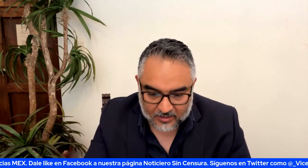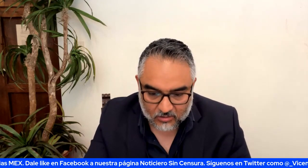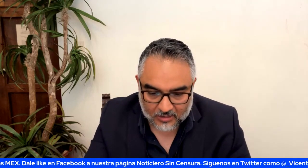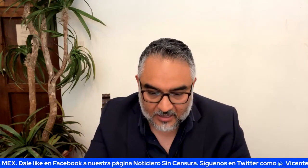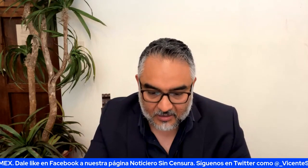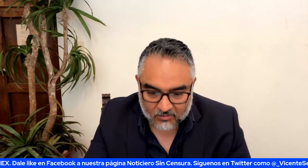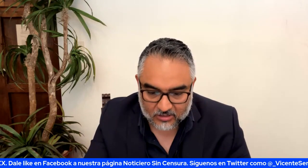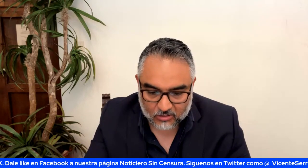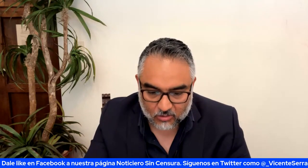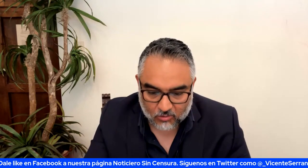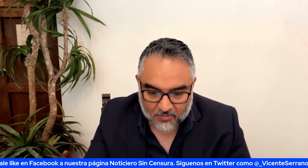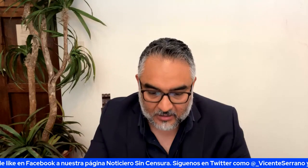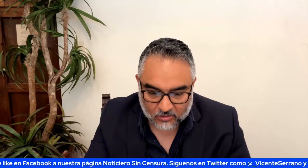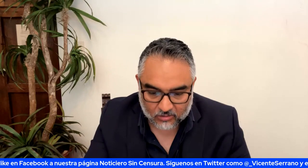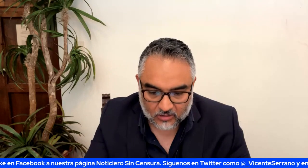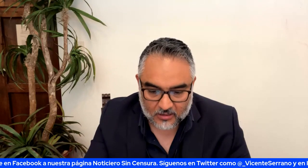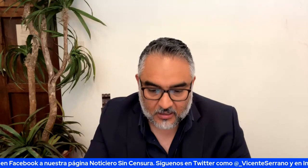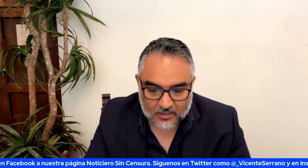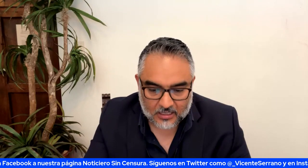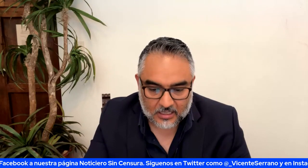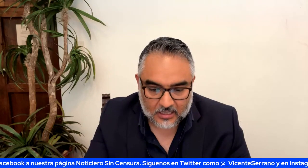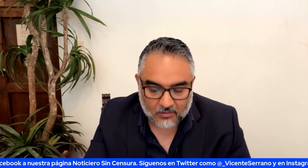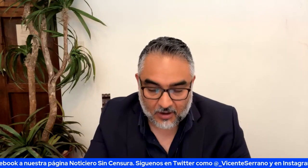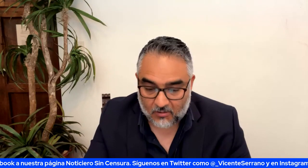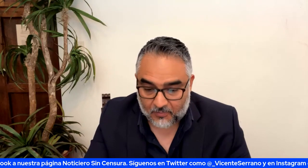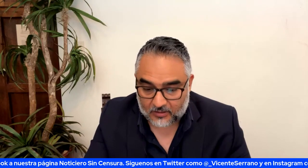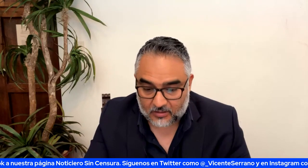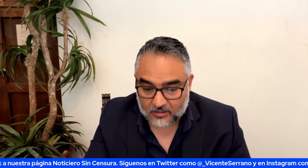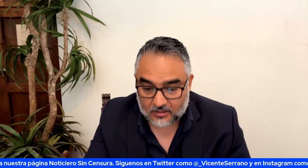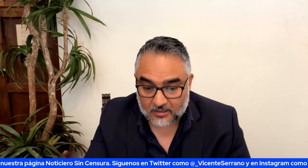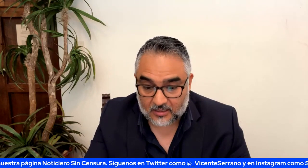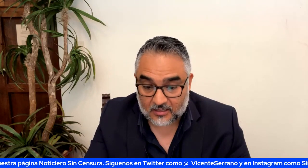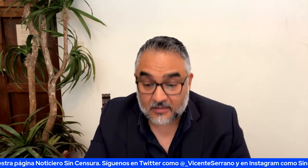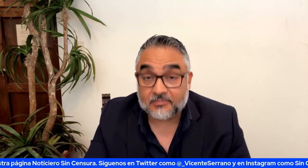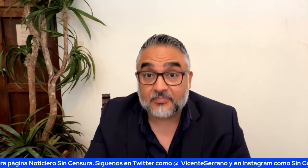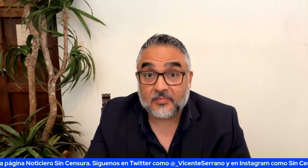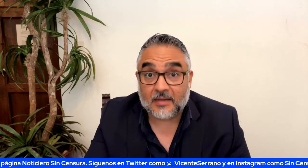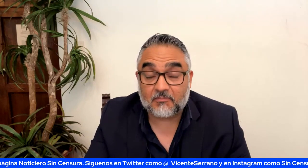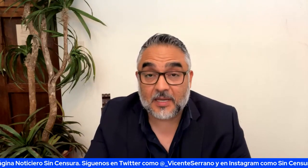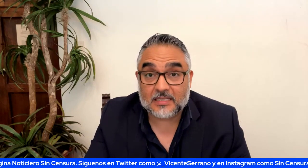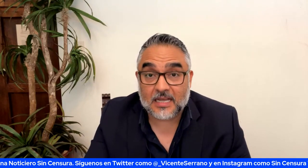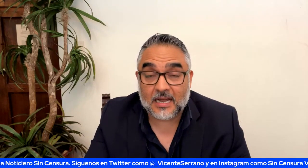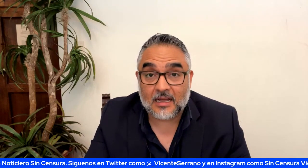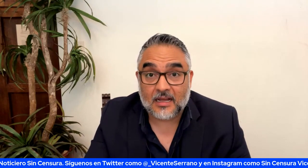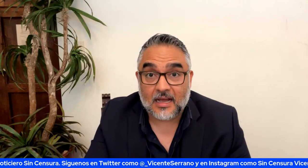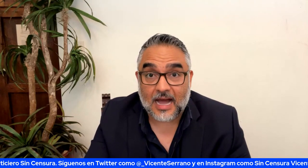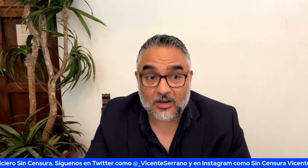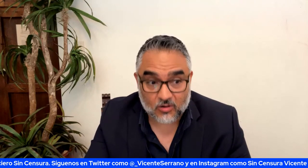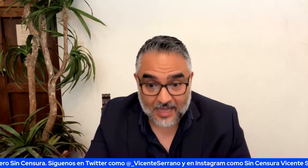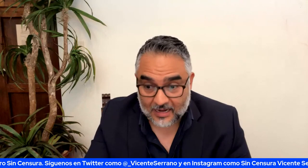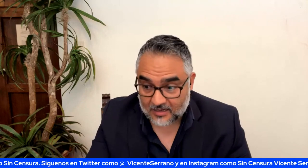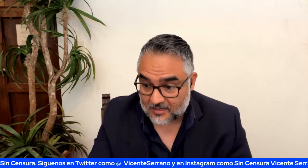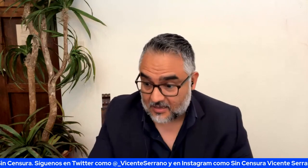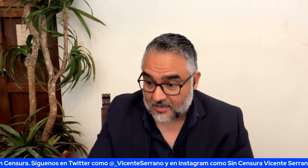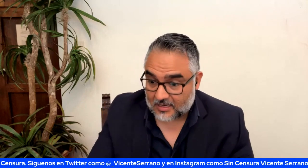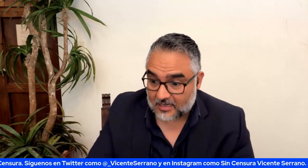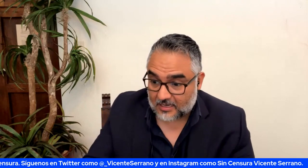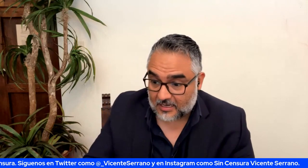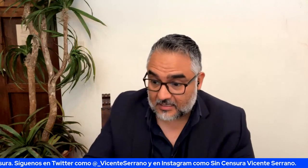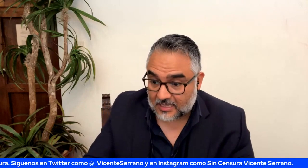acuerdo a lo que estoy leyendo en estos documentos, y bueno, pues empieza a